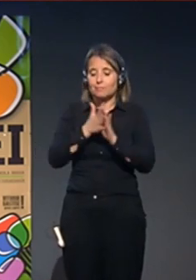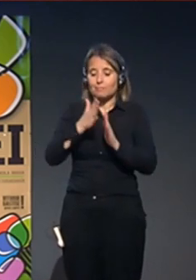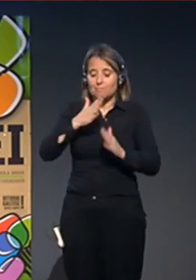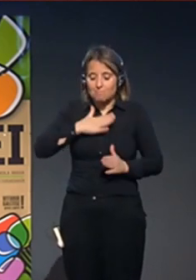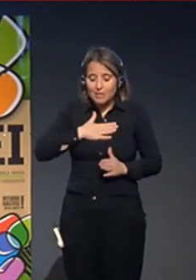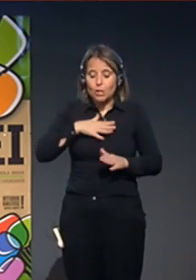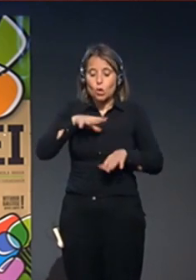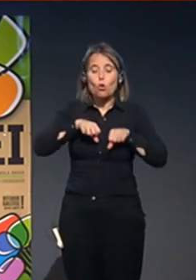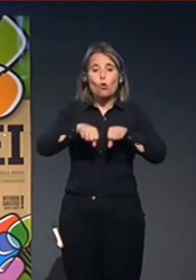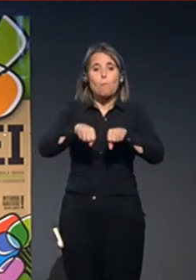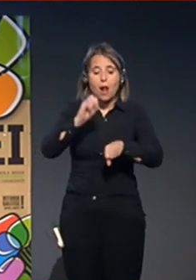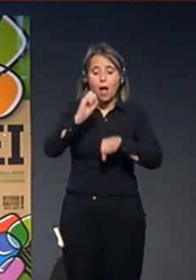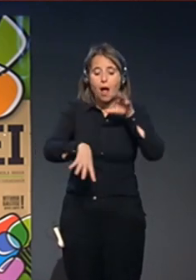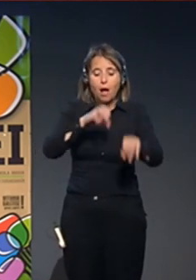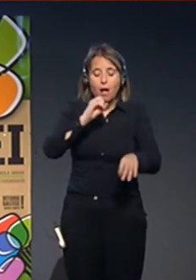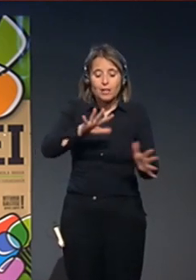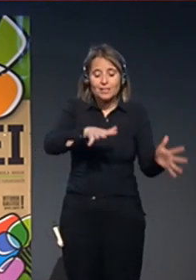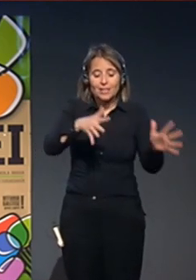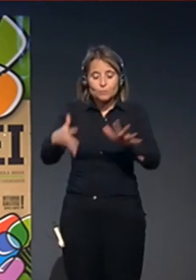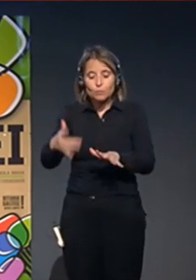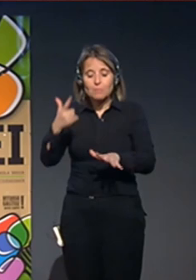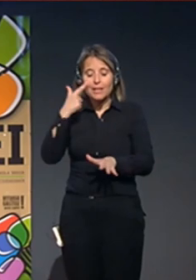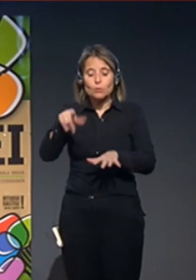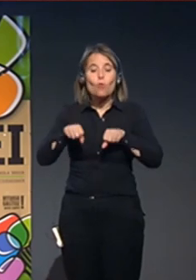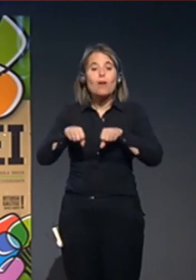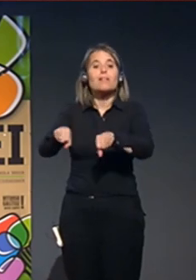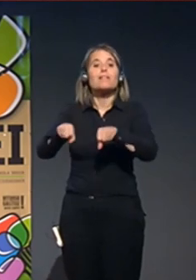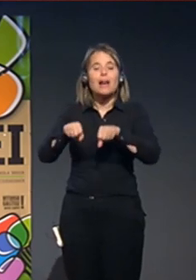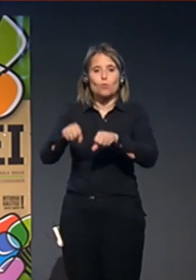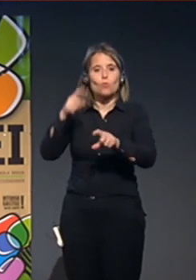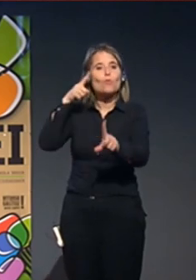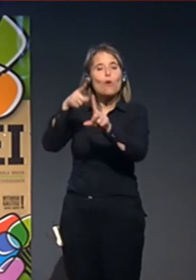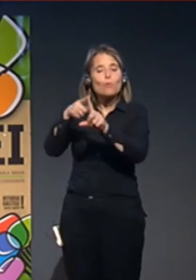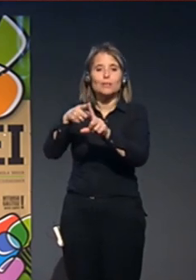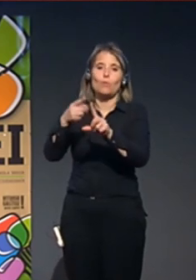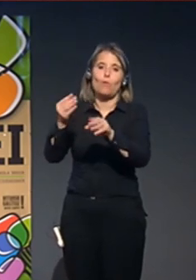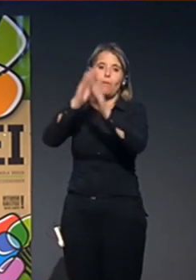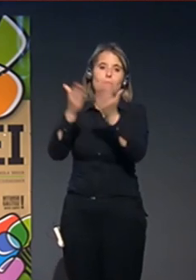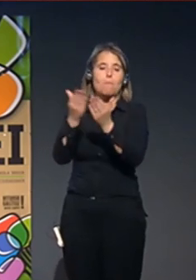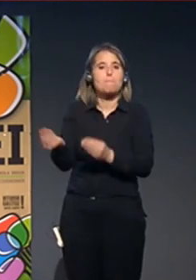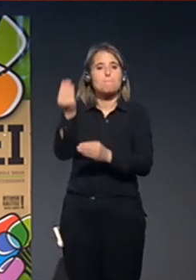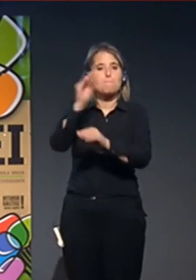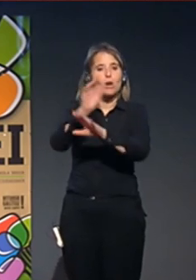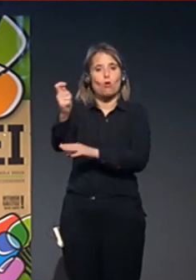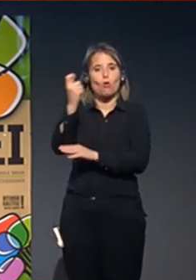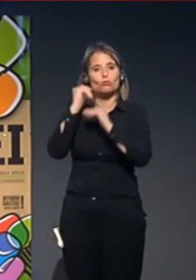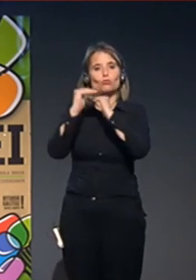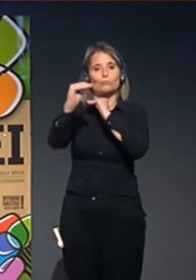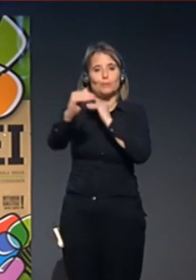carro de la compra en un carro de combate por un mundo mejor por un mundo